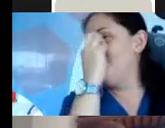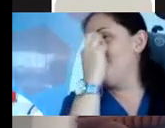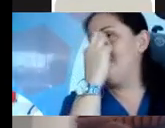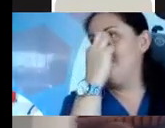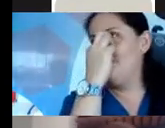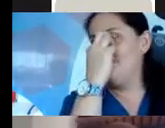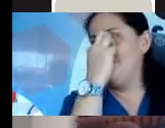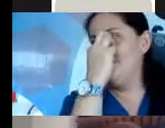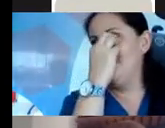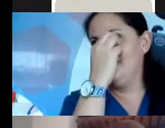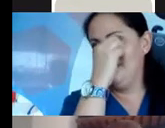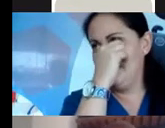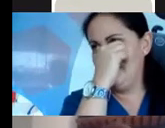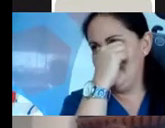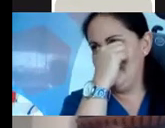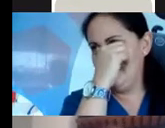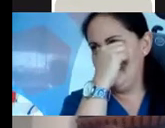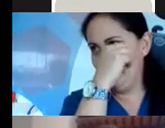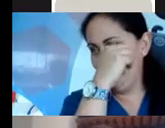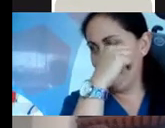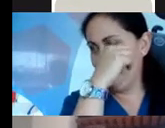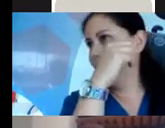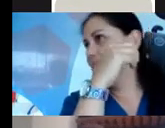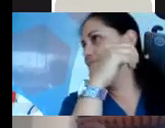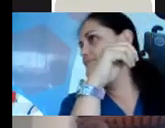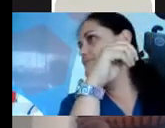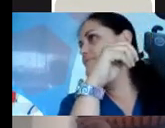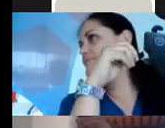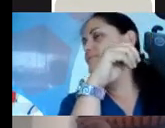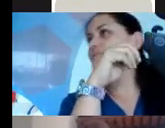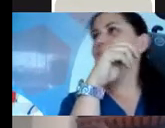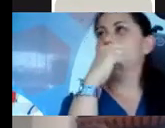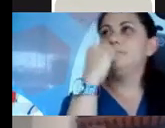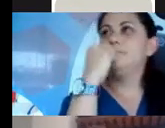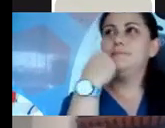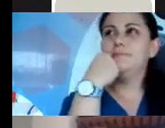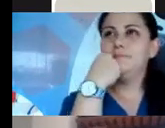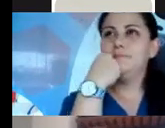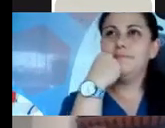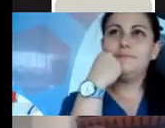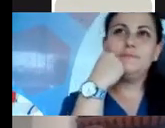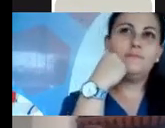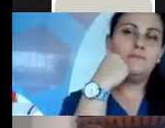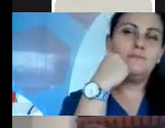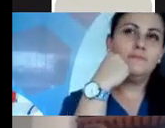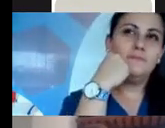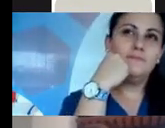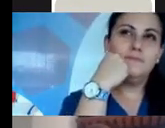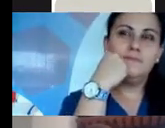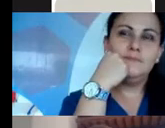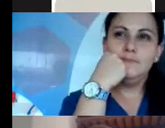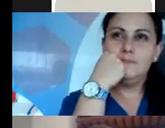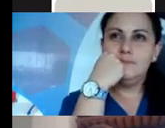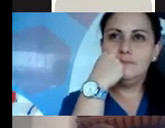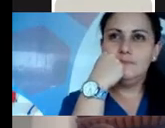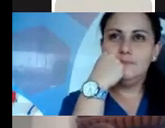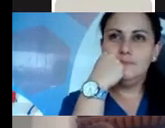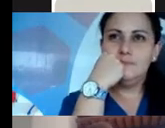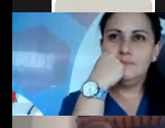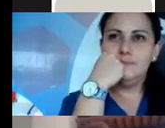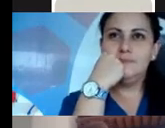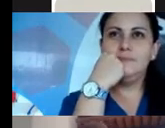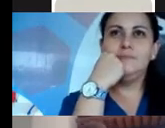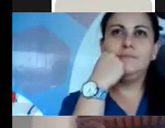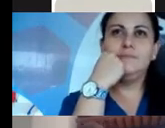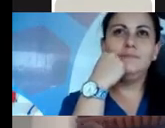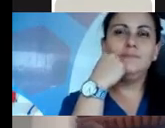y el sistema de montaje elegido número 1 en países que justamente tienen mucho desarrollo de este